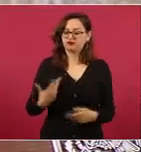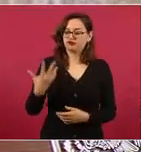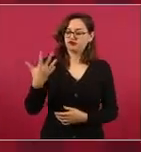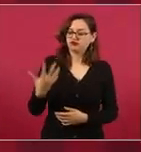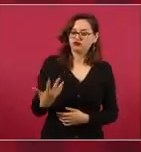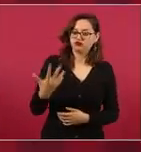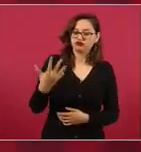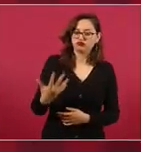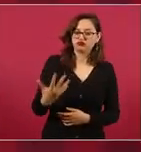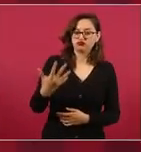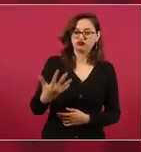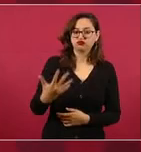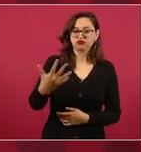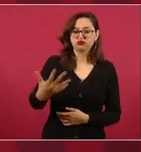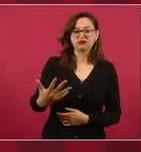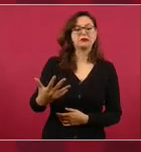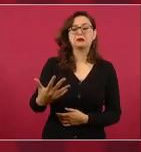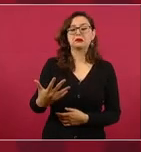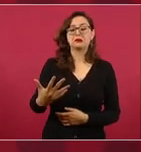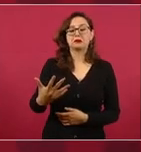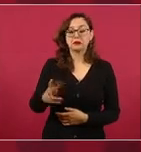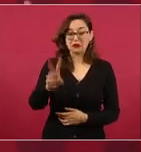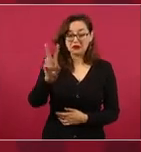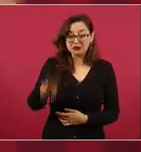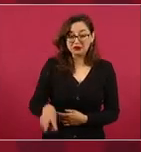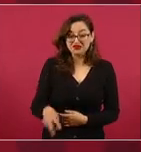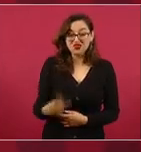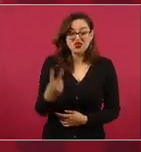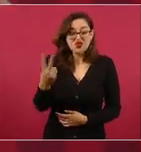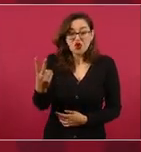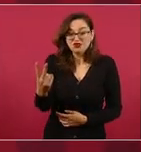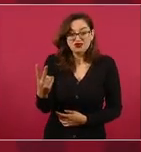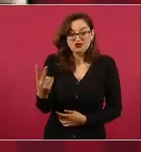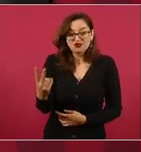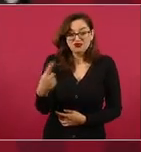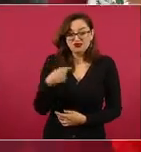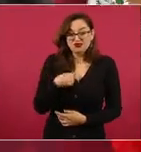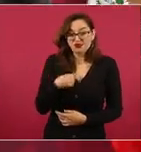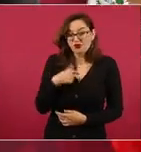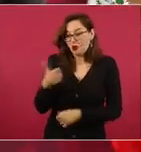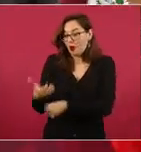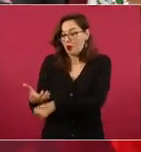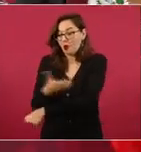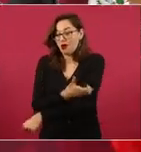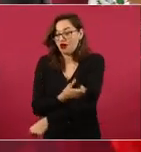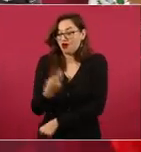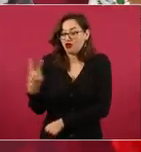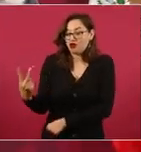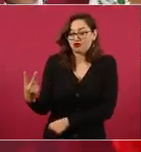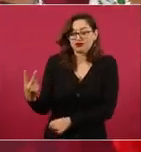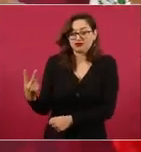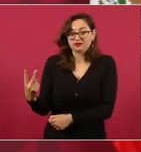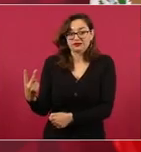Y no éramos nada más nosotros, todos los demás. Hay fotógrafos, pero para tomarnos fotos